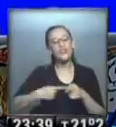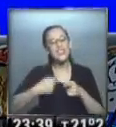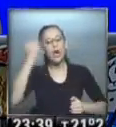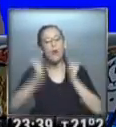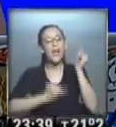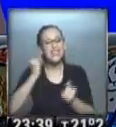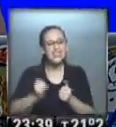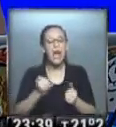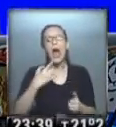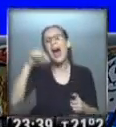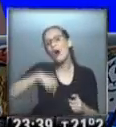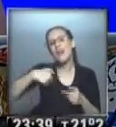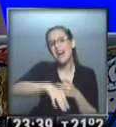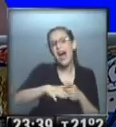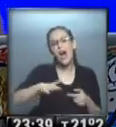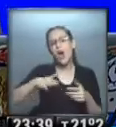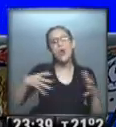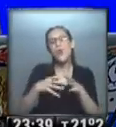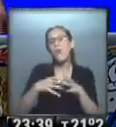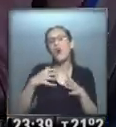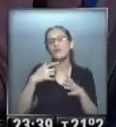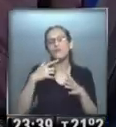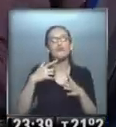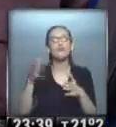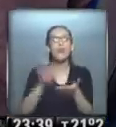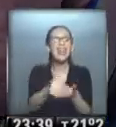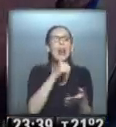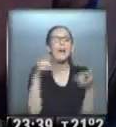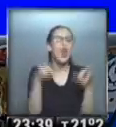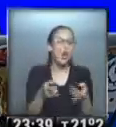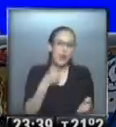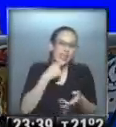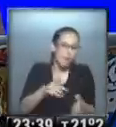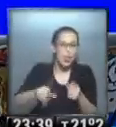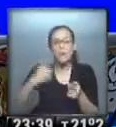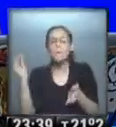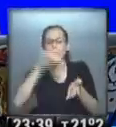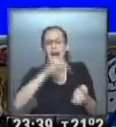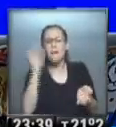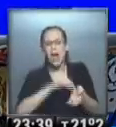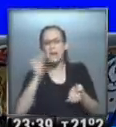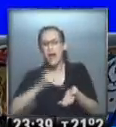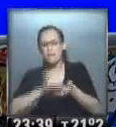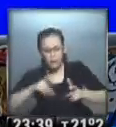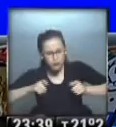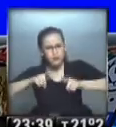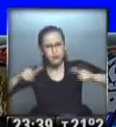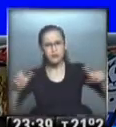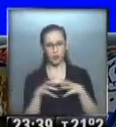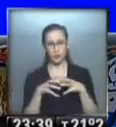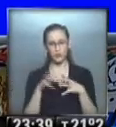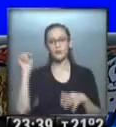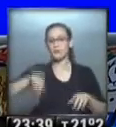diciendo viene, qué sé yo, Blur al Quilmes Rock, ponele. Y después se suman un par de bandas más y así se va armando. Bueno, en este caso